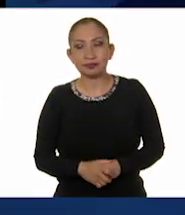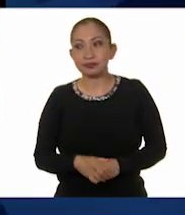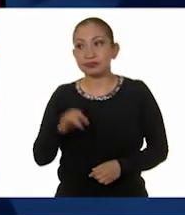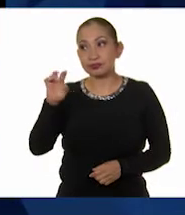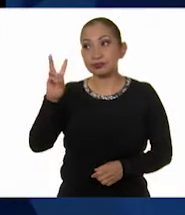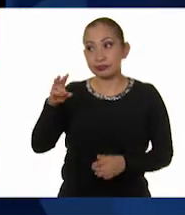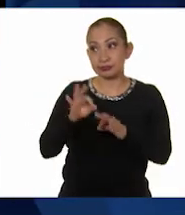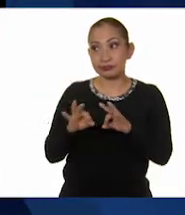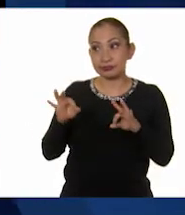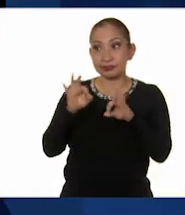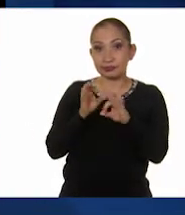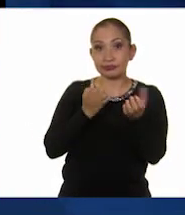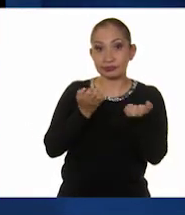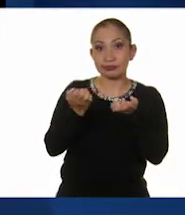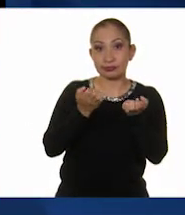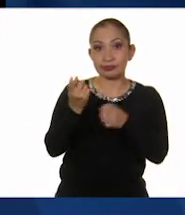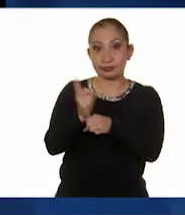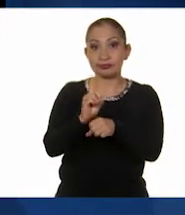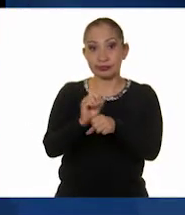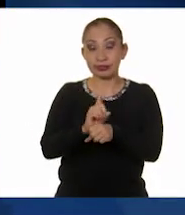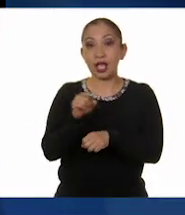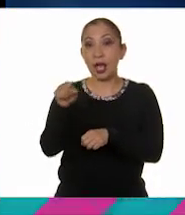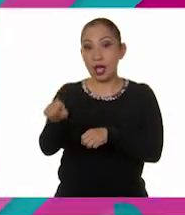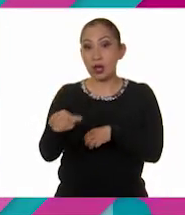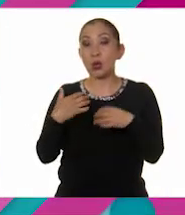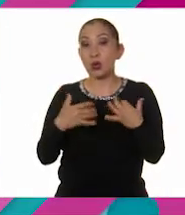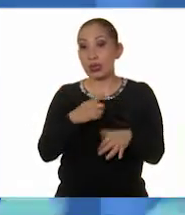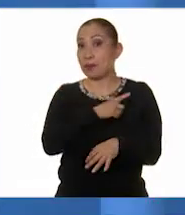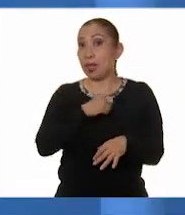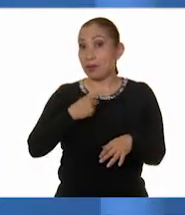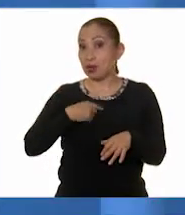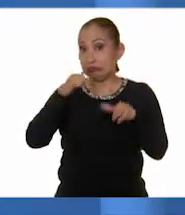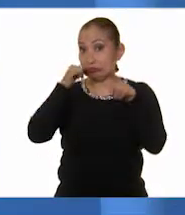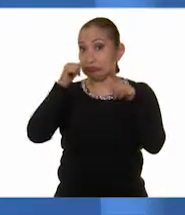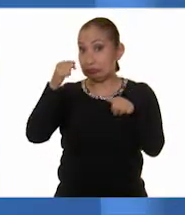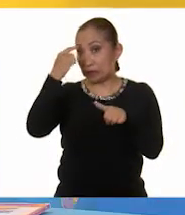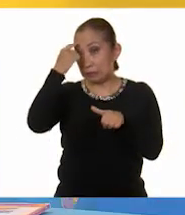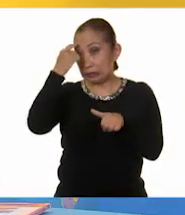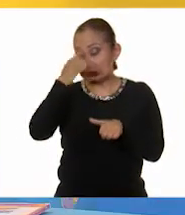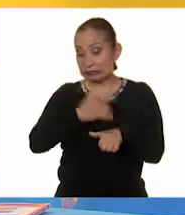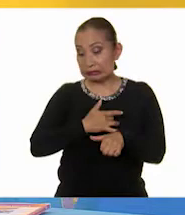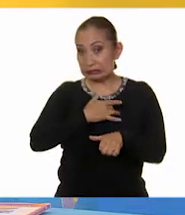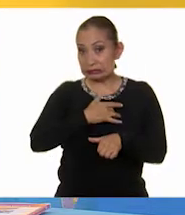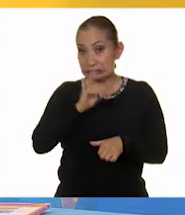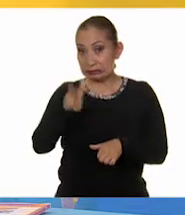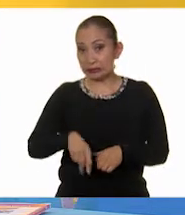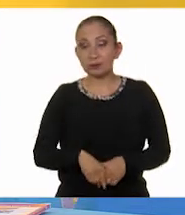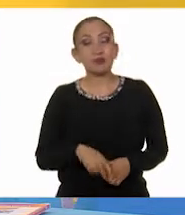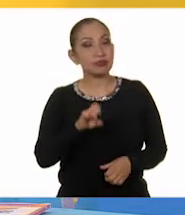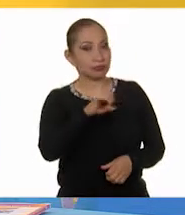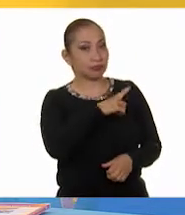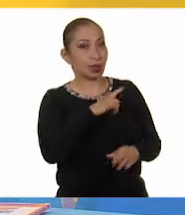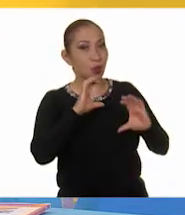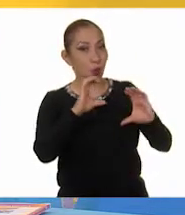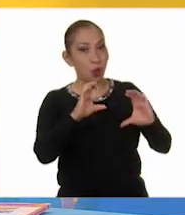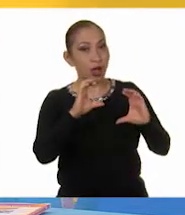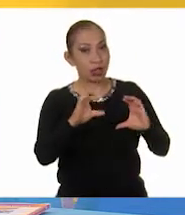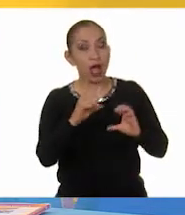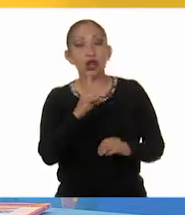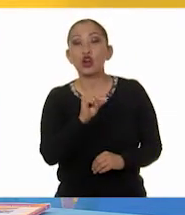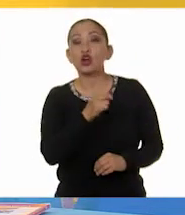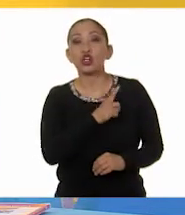Efectivamente, la importancia del ejercicio diario es algo de lo que debemos tomar conciencia, maestra. Así es, debemos cuidarnos no